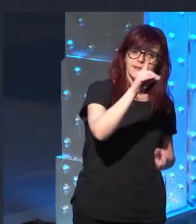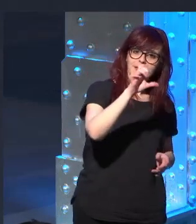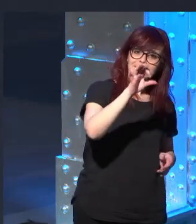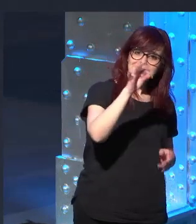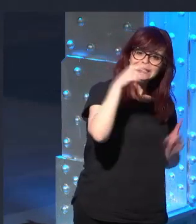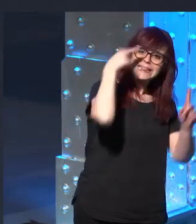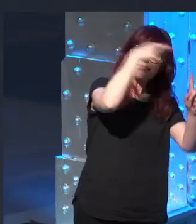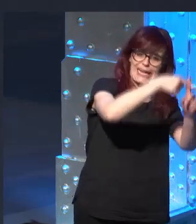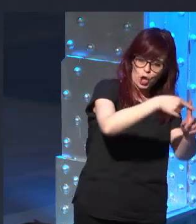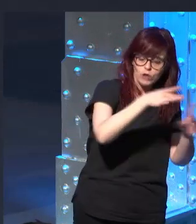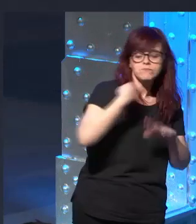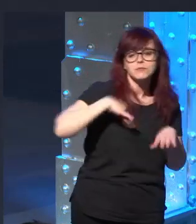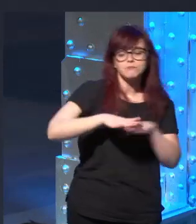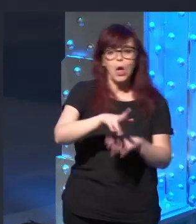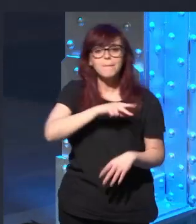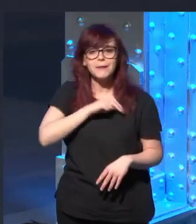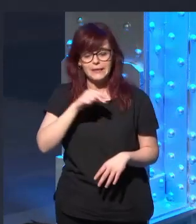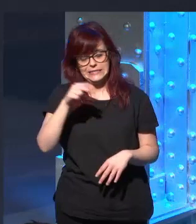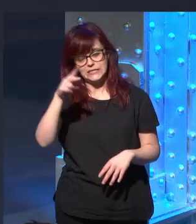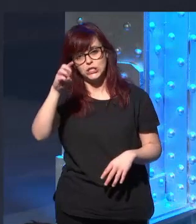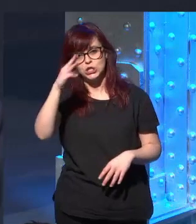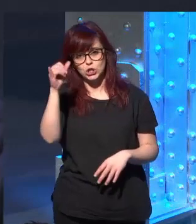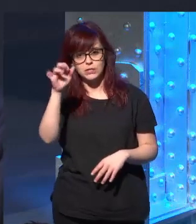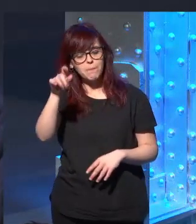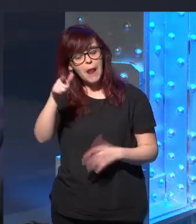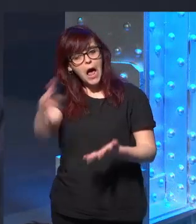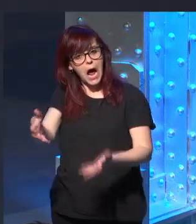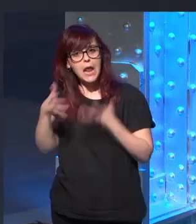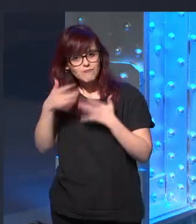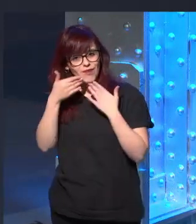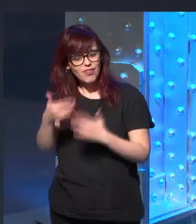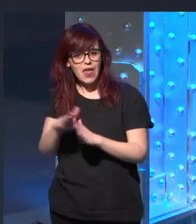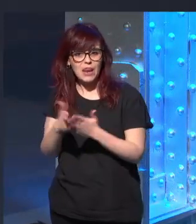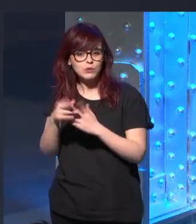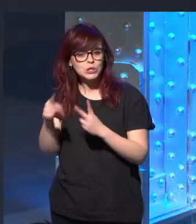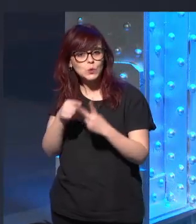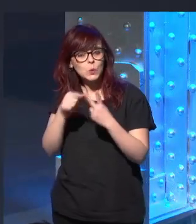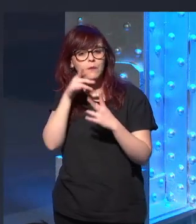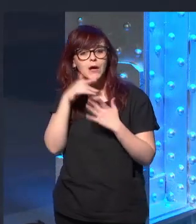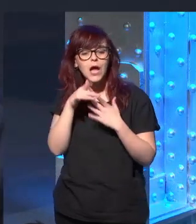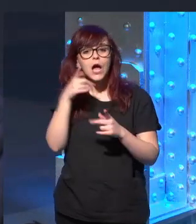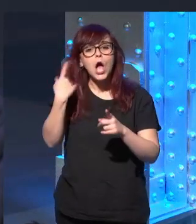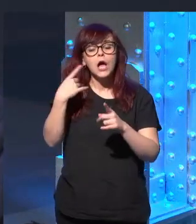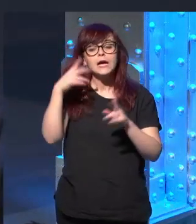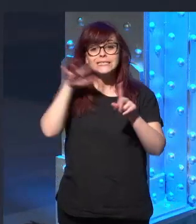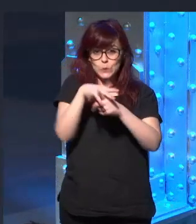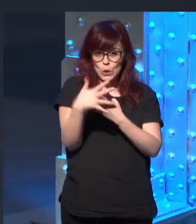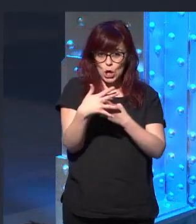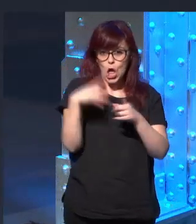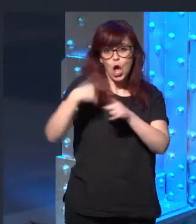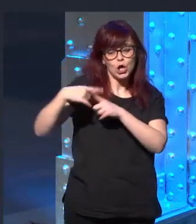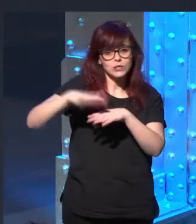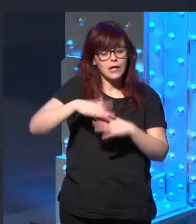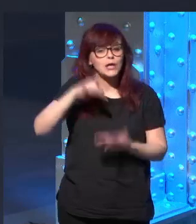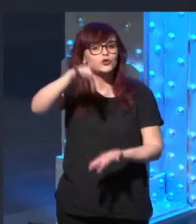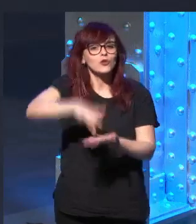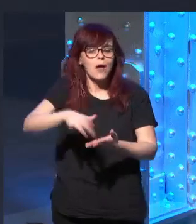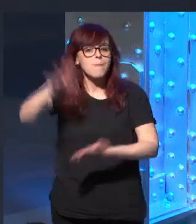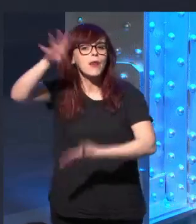luego pasé, en esos casos, estaba hablando de la crisis. Pensemos que Cosas que pasan a Barcelona cuando en Strand Times está ubicada en el